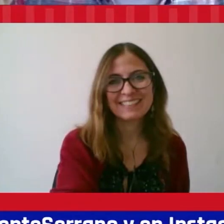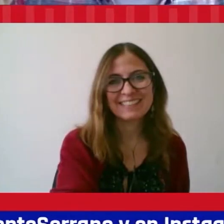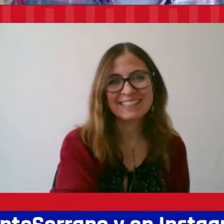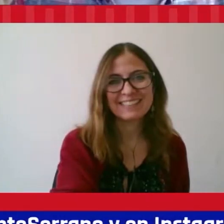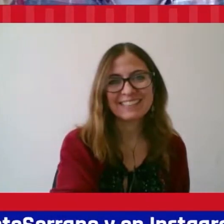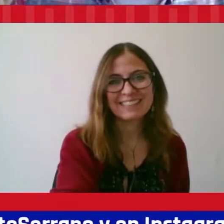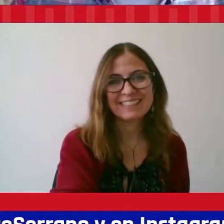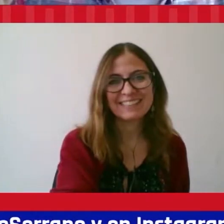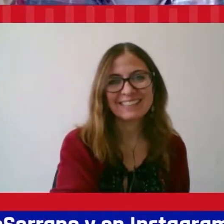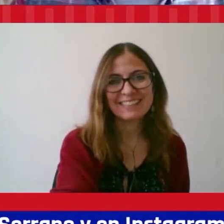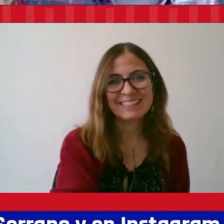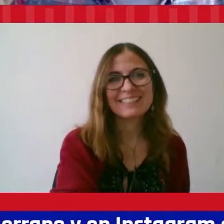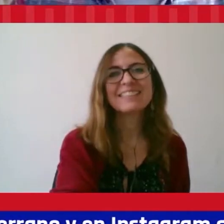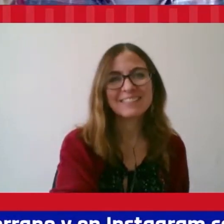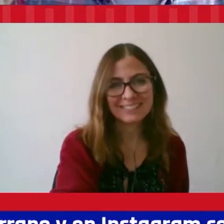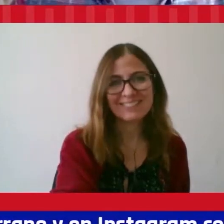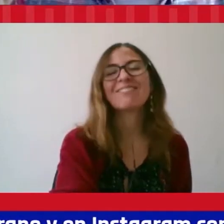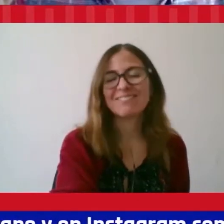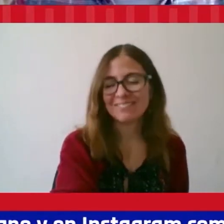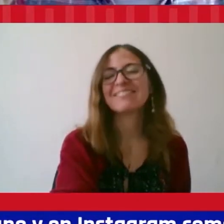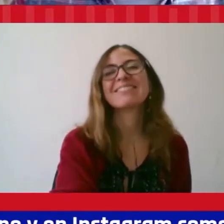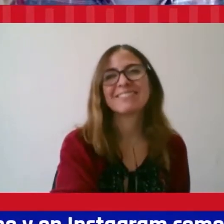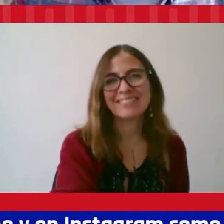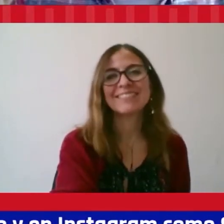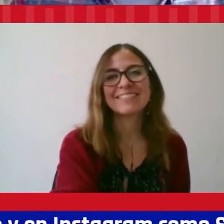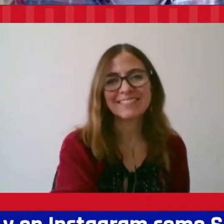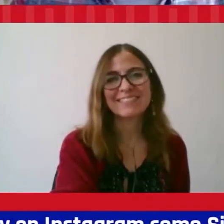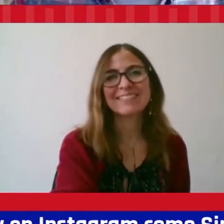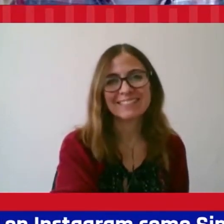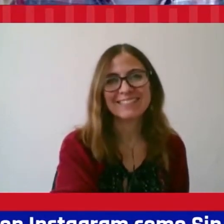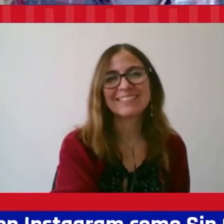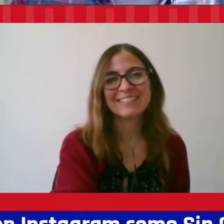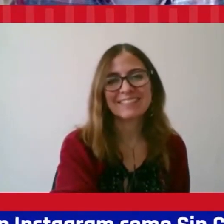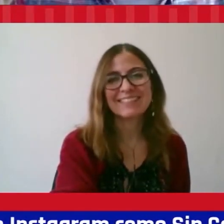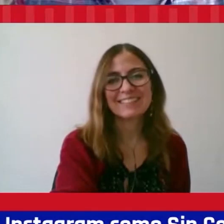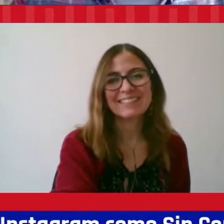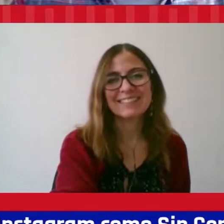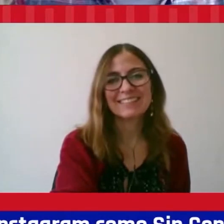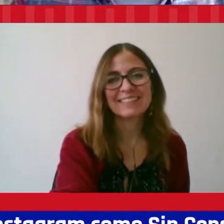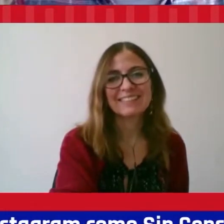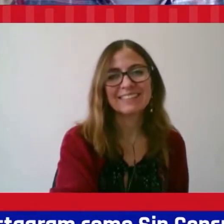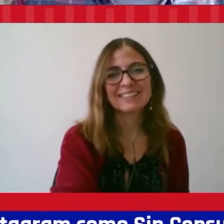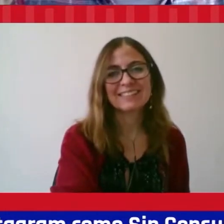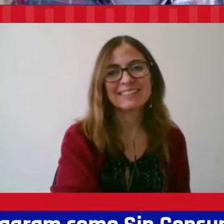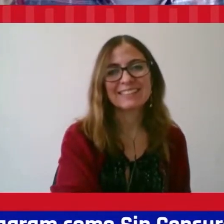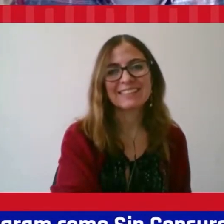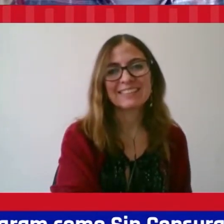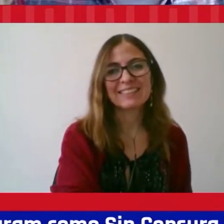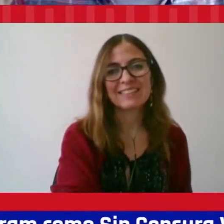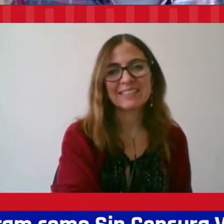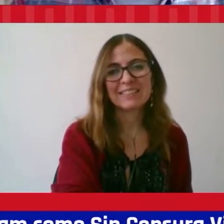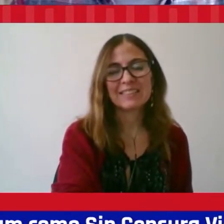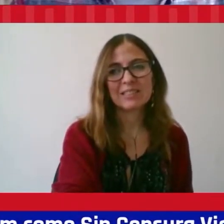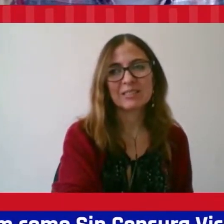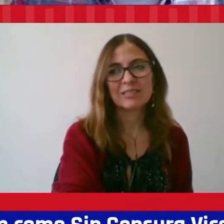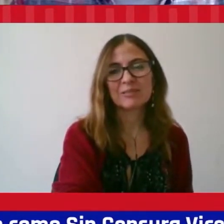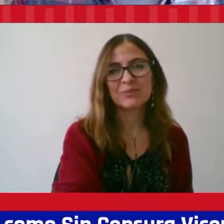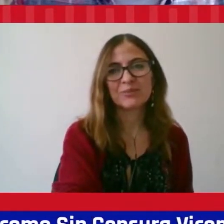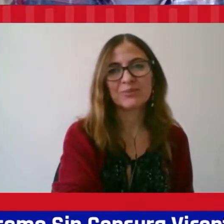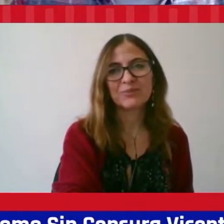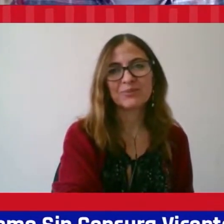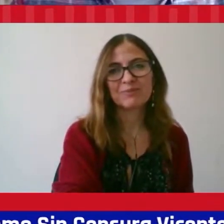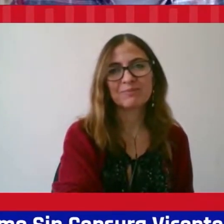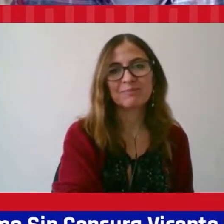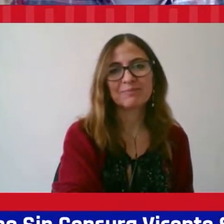audiencia en el mejor sentido de la palabra, con los enlaces, con todo lo que le presentamos a usted que amablemente se